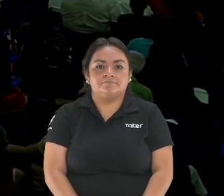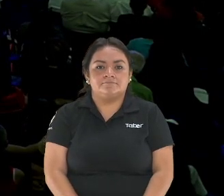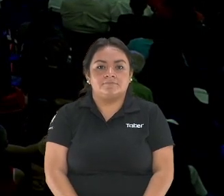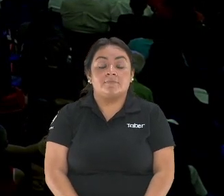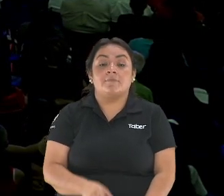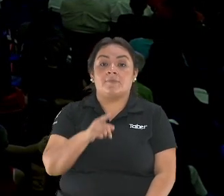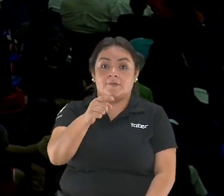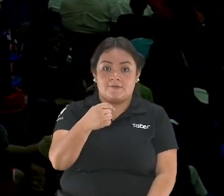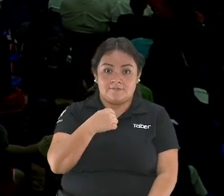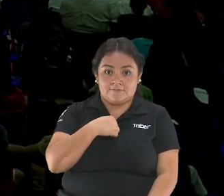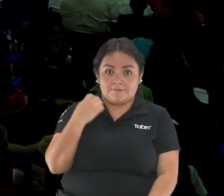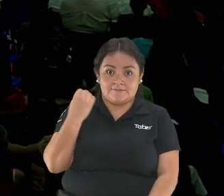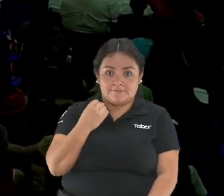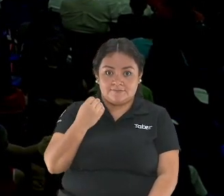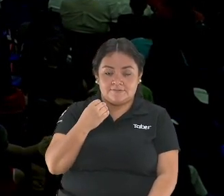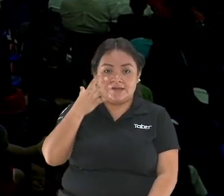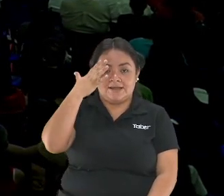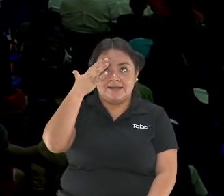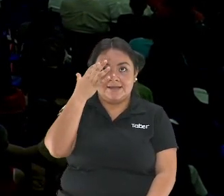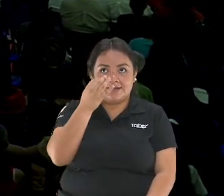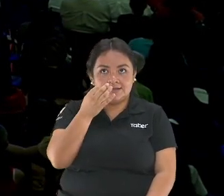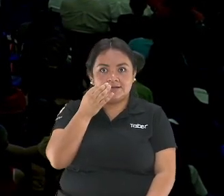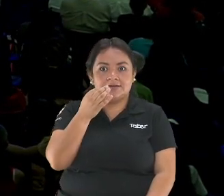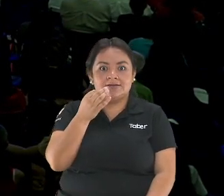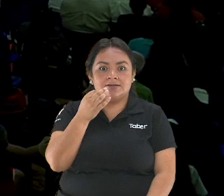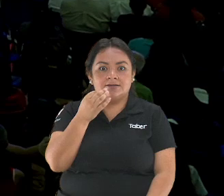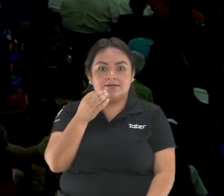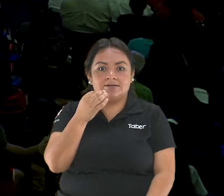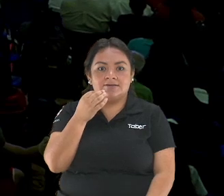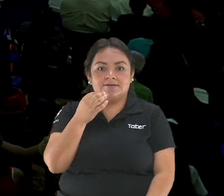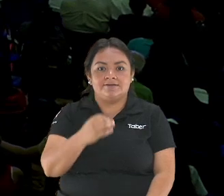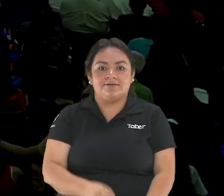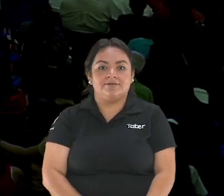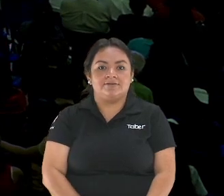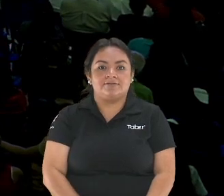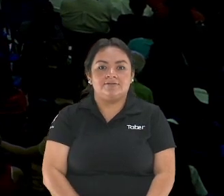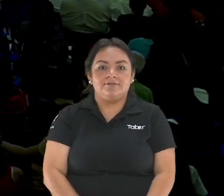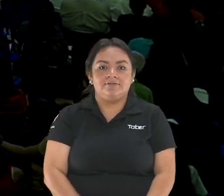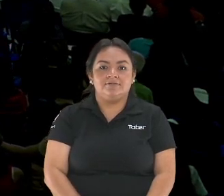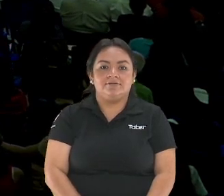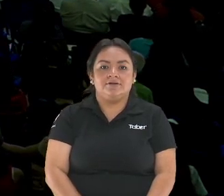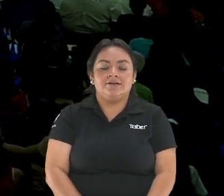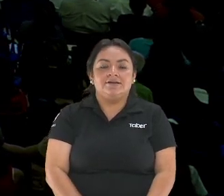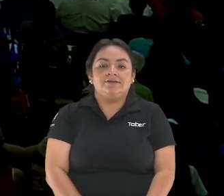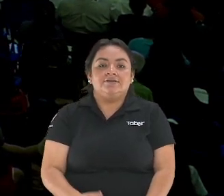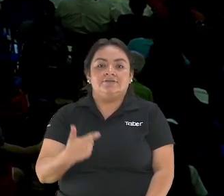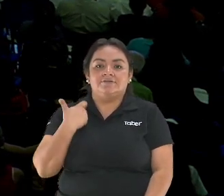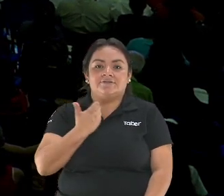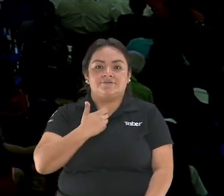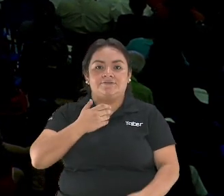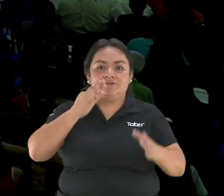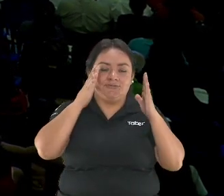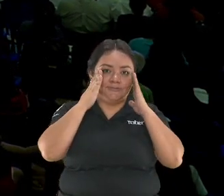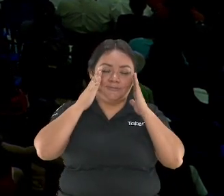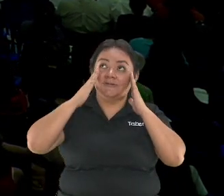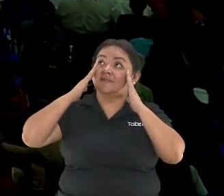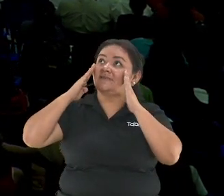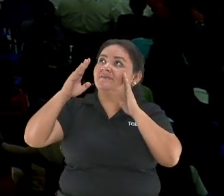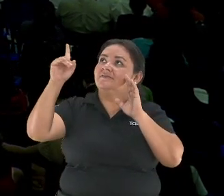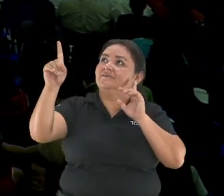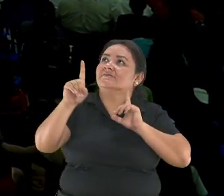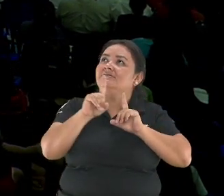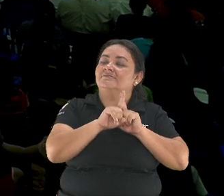lo que usted y yo debemos de querer querer creer es adquirir la perspectiva de dios en su